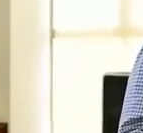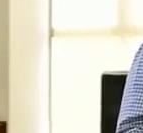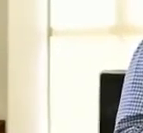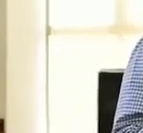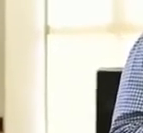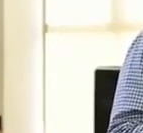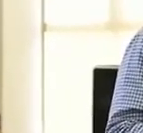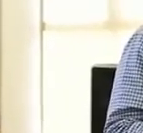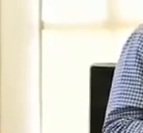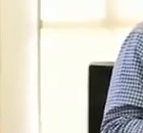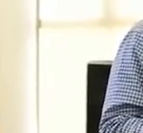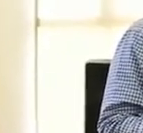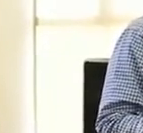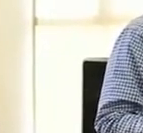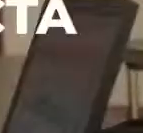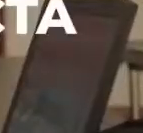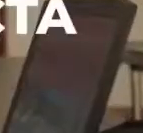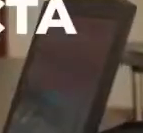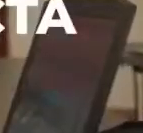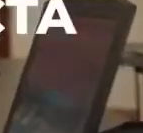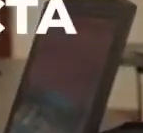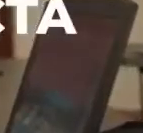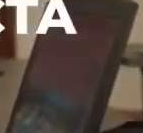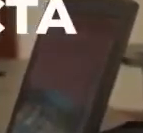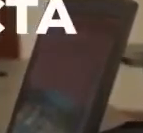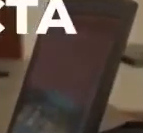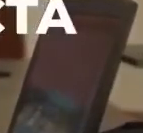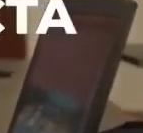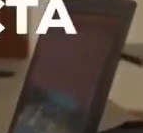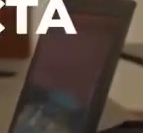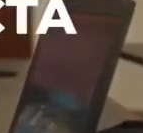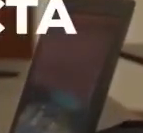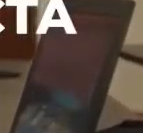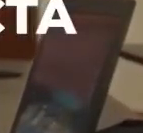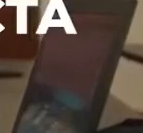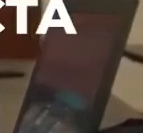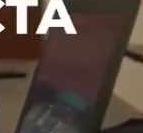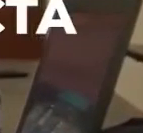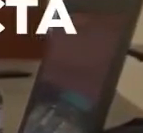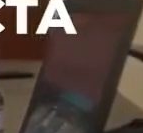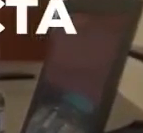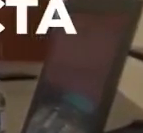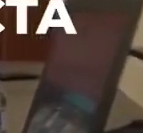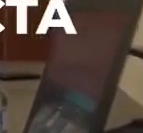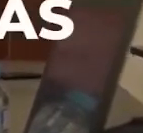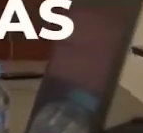predios rurales y urbanos, unificar la información en un solo sistema y de esta manera contar con información